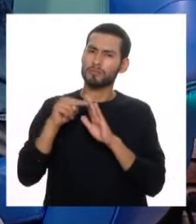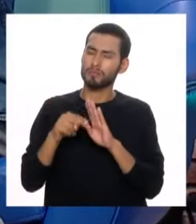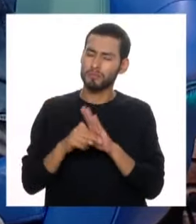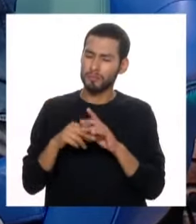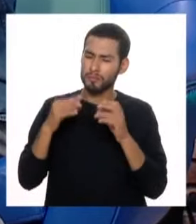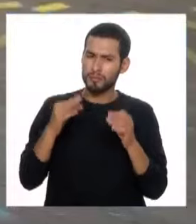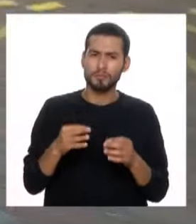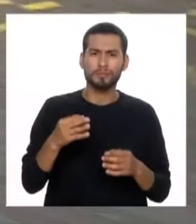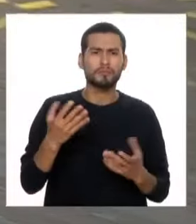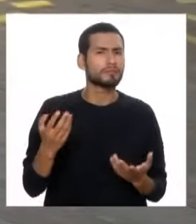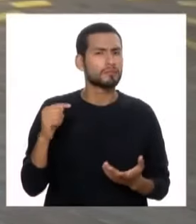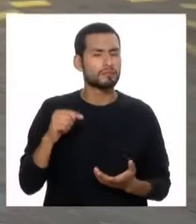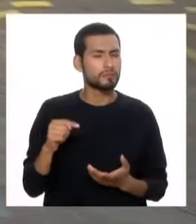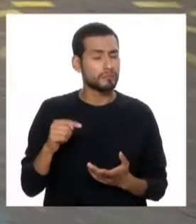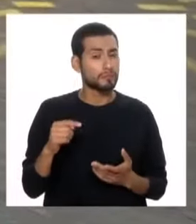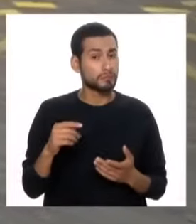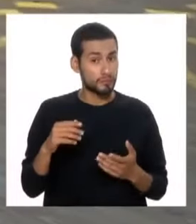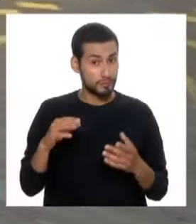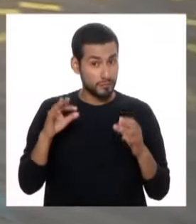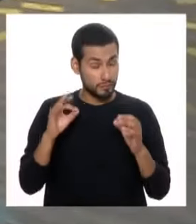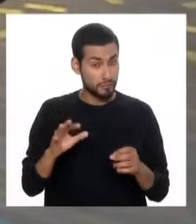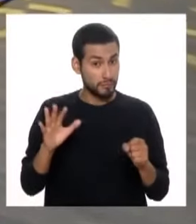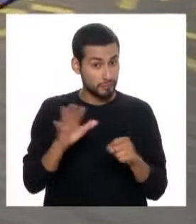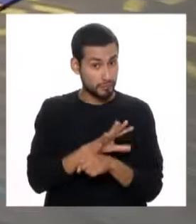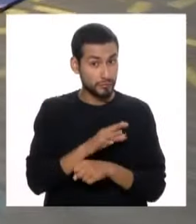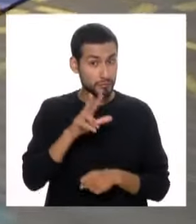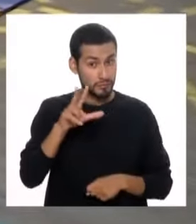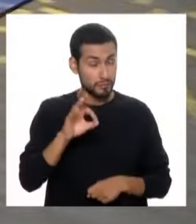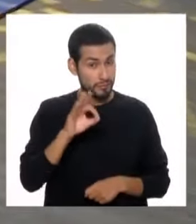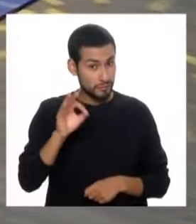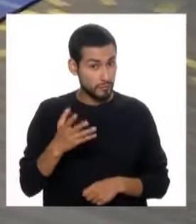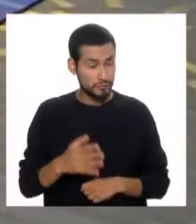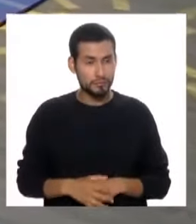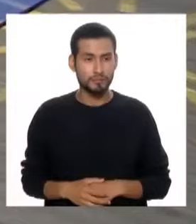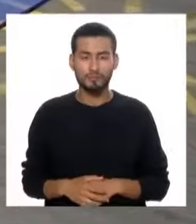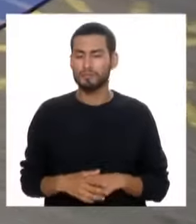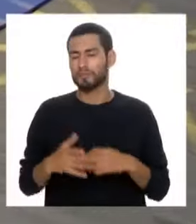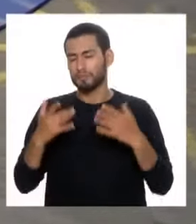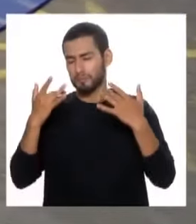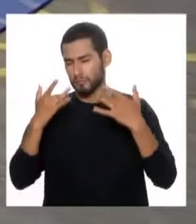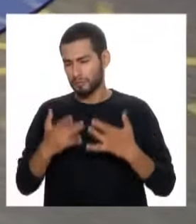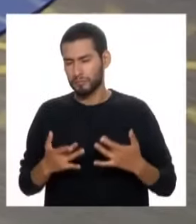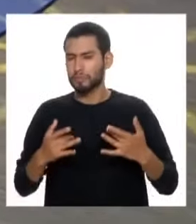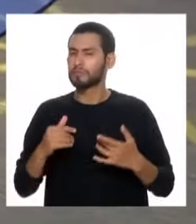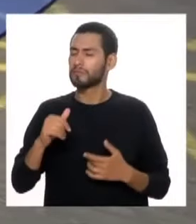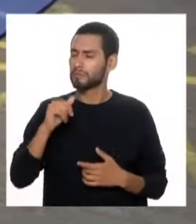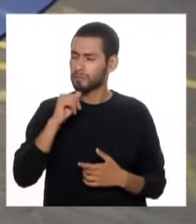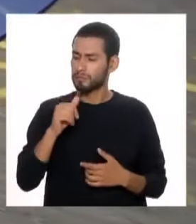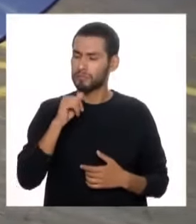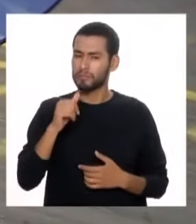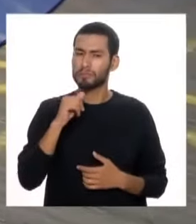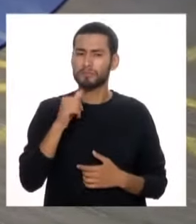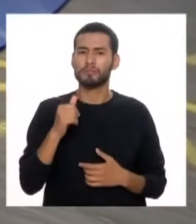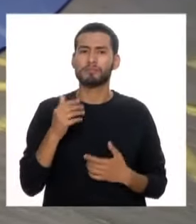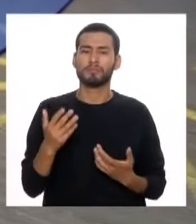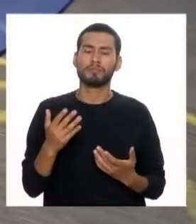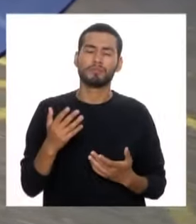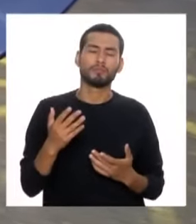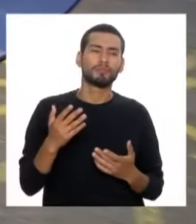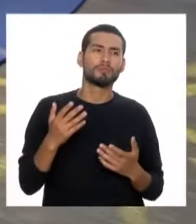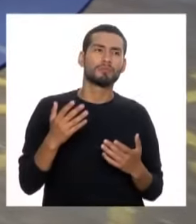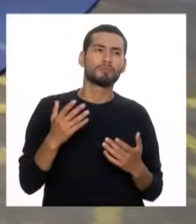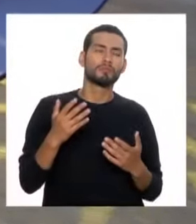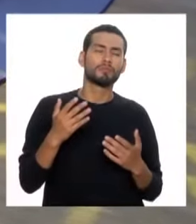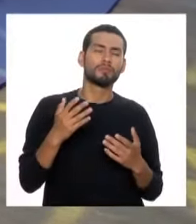doctor, ¿esta cifra llega a cumplirse el 3%? Lamentablemente hay todavía un